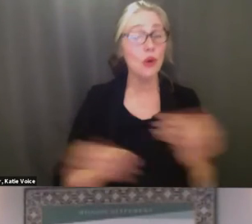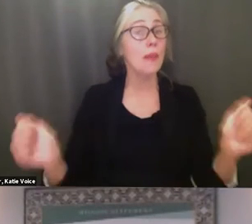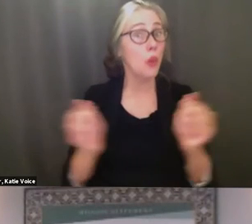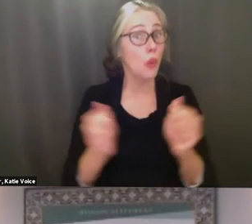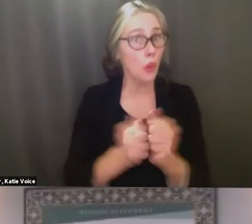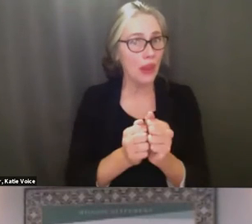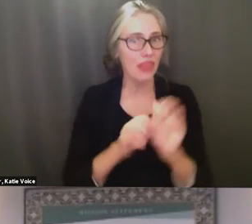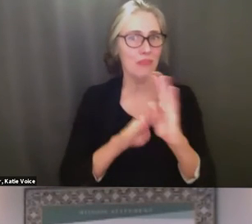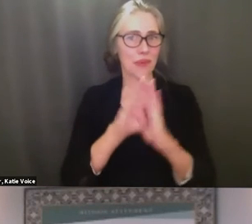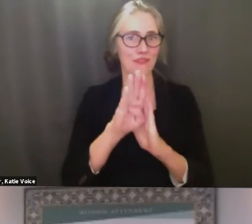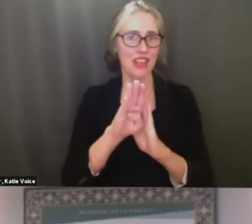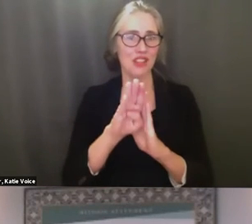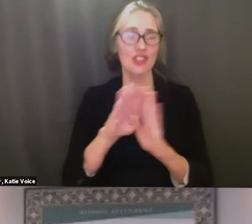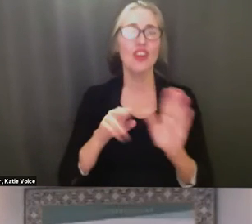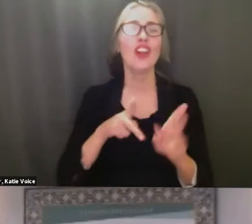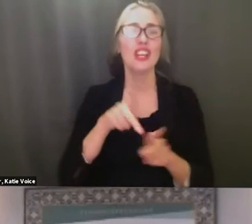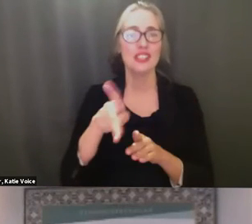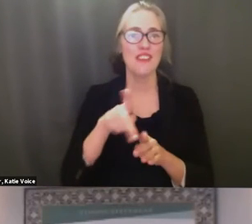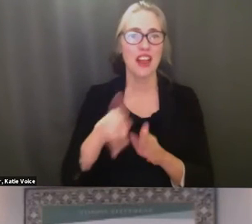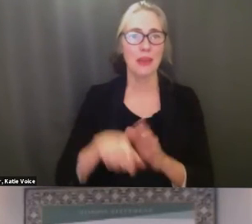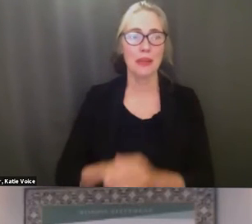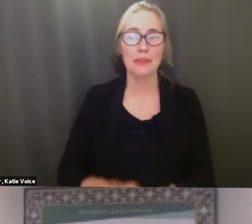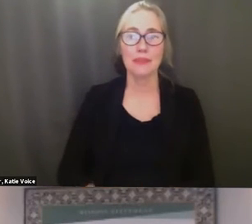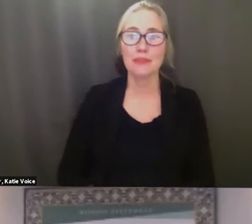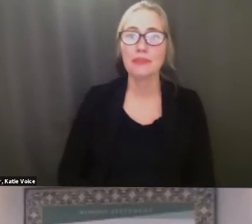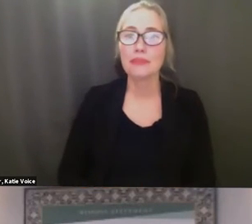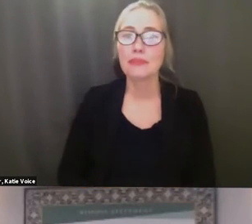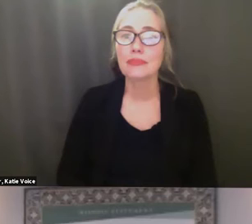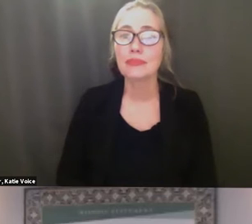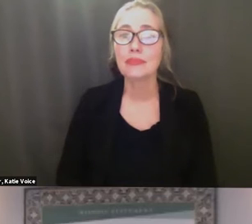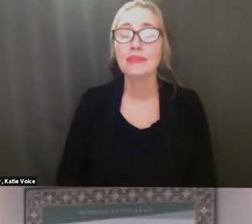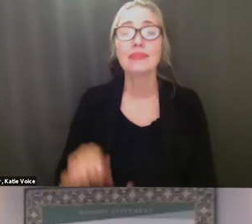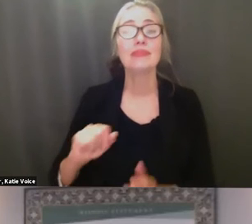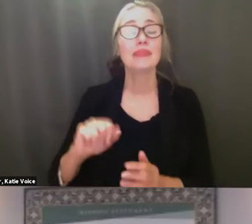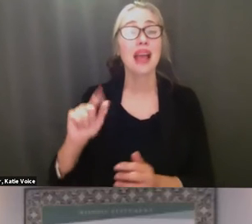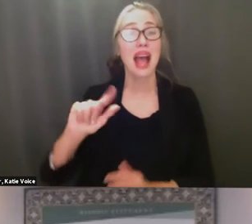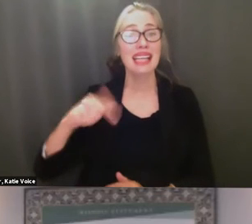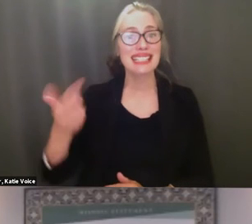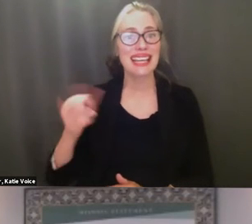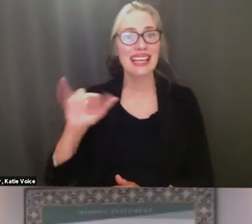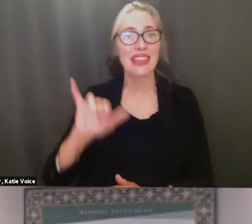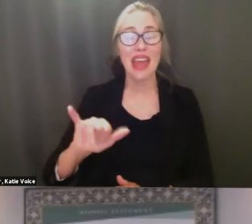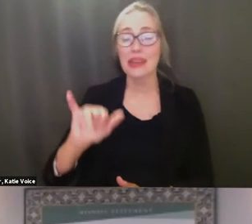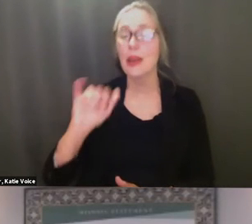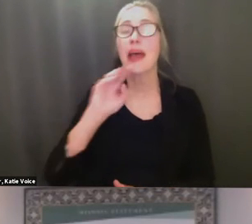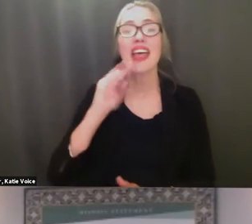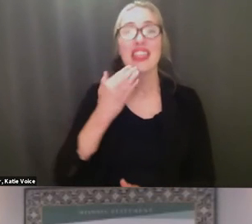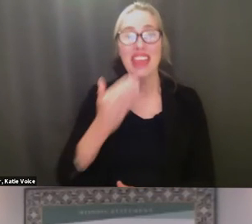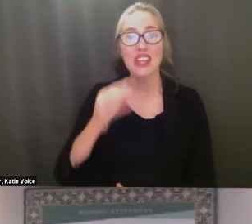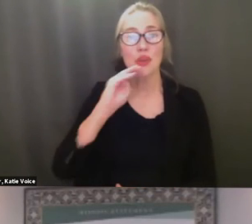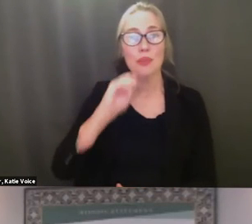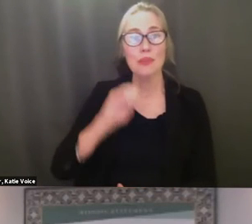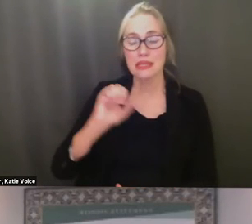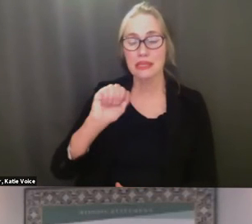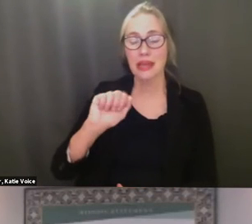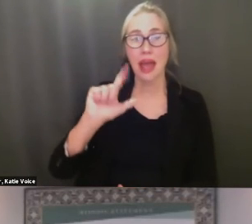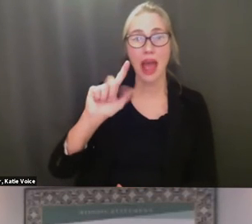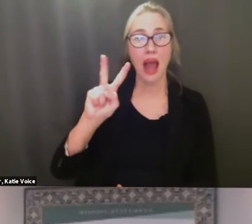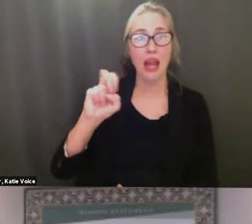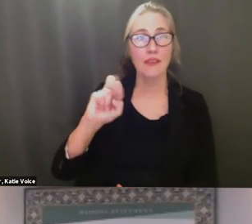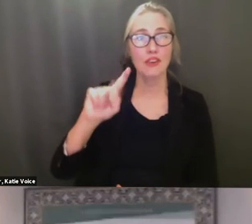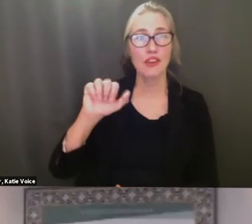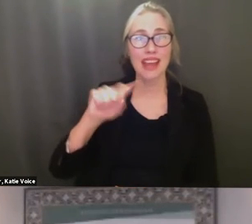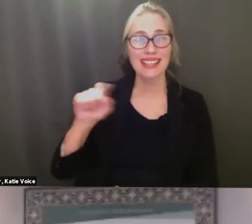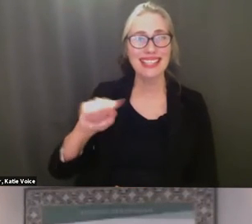Yo presento la moción. Gracias, señora Álvarez, y secundada por la señora Sims-Motton. Así que, por favor, todo mundo, por